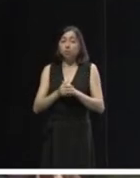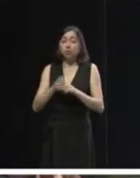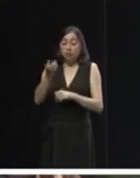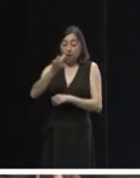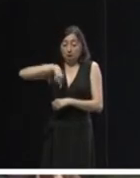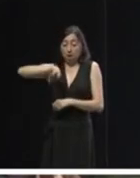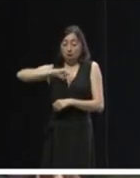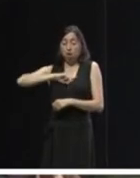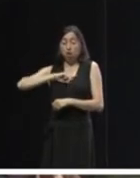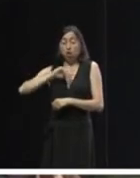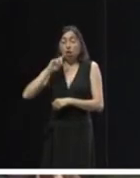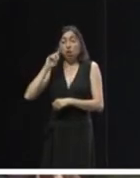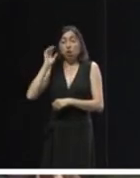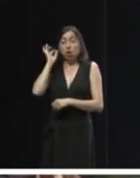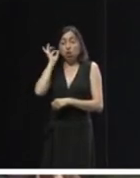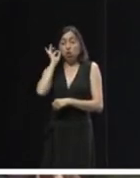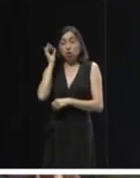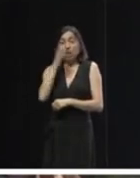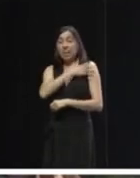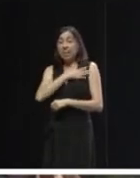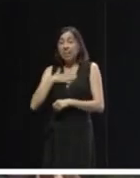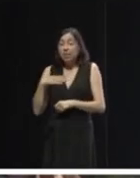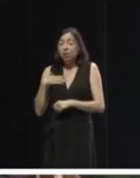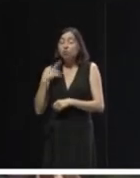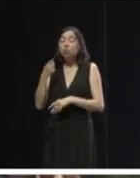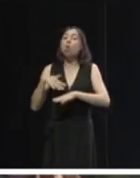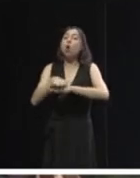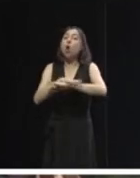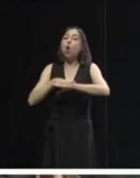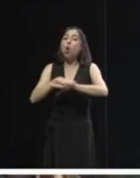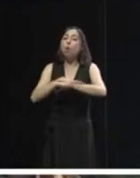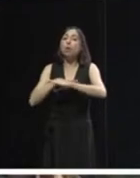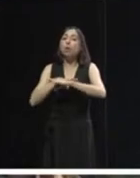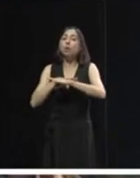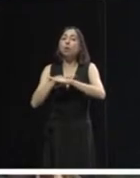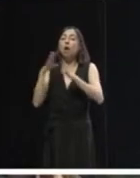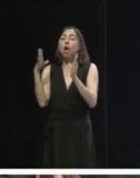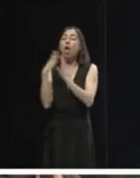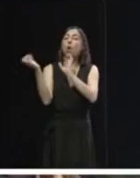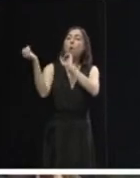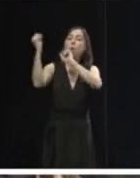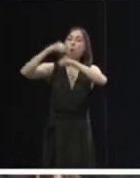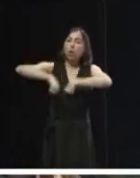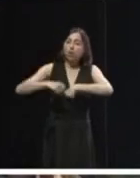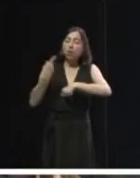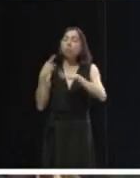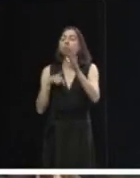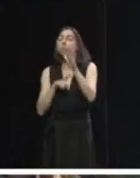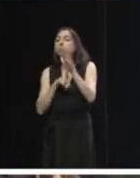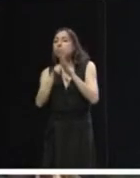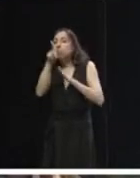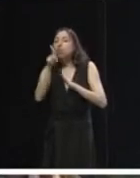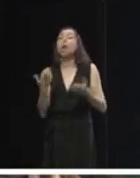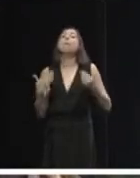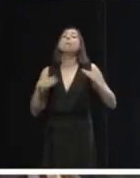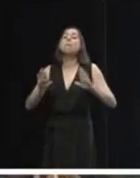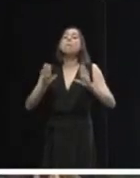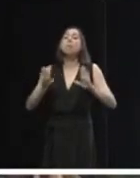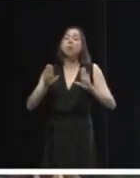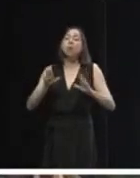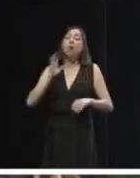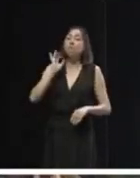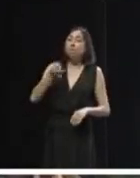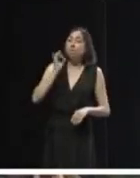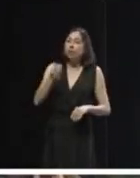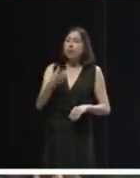Nosotras queremos tener un gobierno de coalición progresista, pero es verdad que nos ha